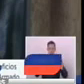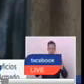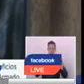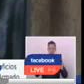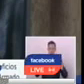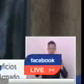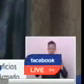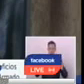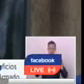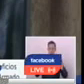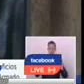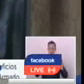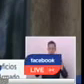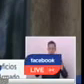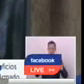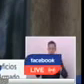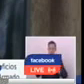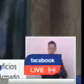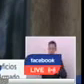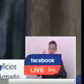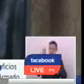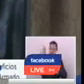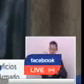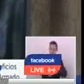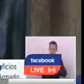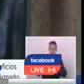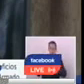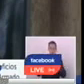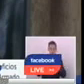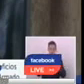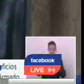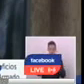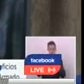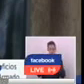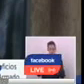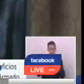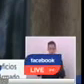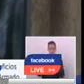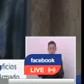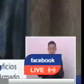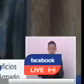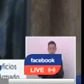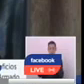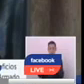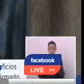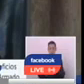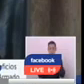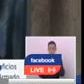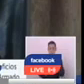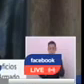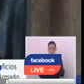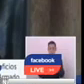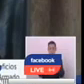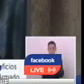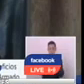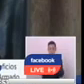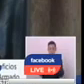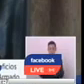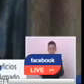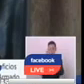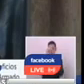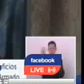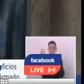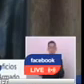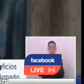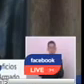sobrevivencia en ejercicios anteriores podrán regularizar su presentándose al instituto